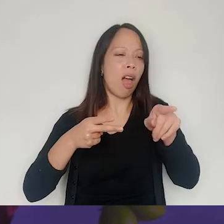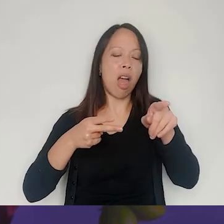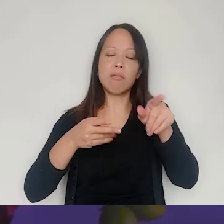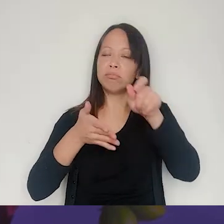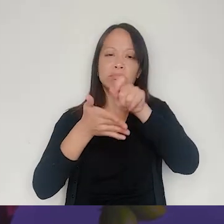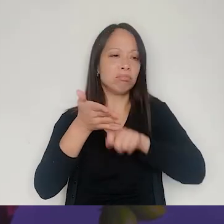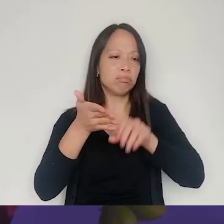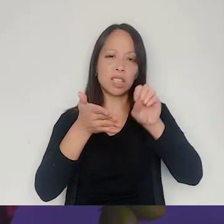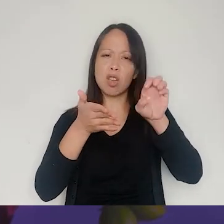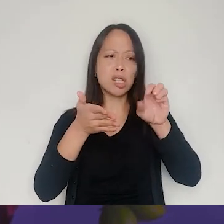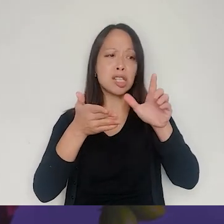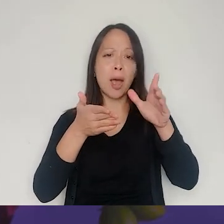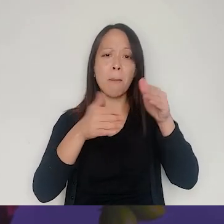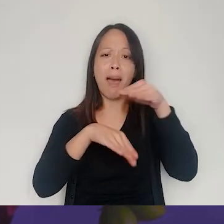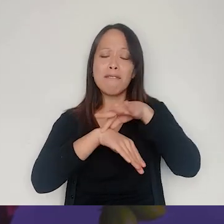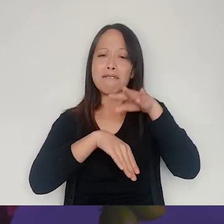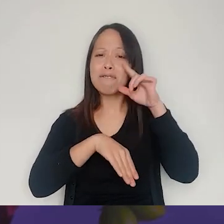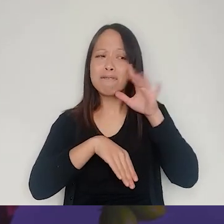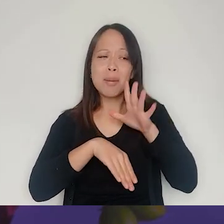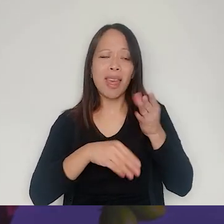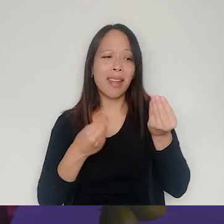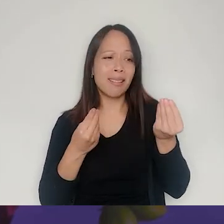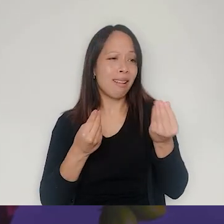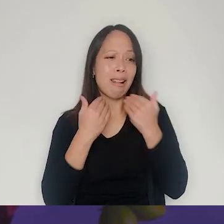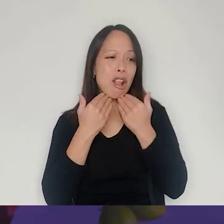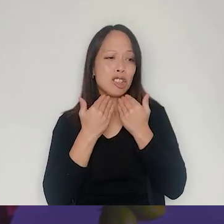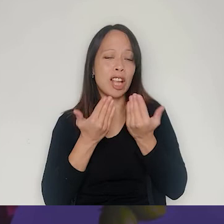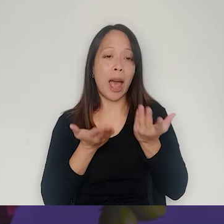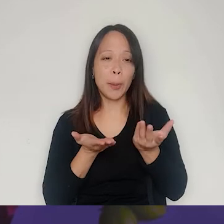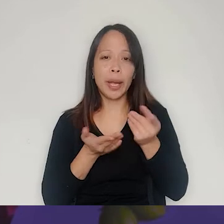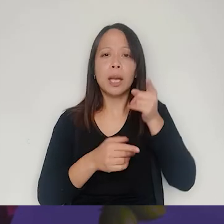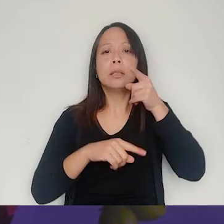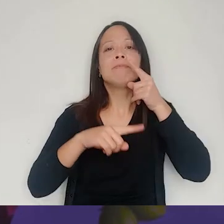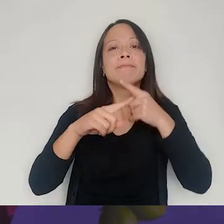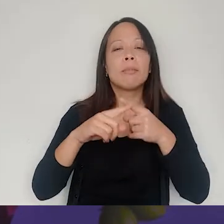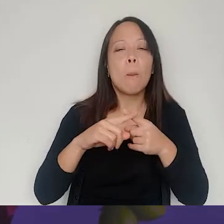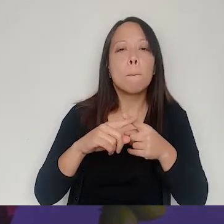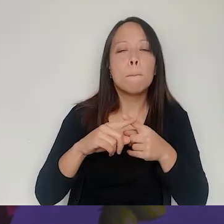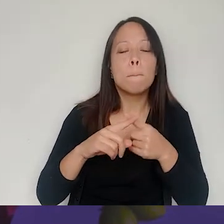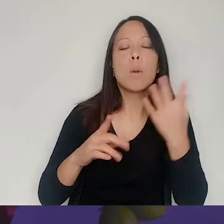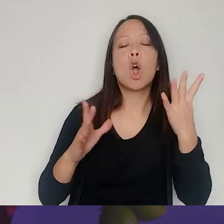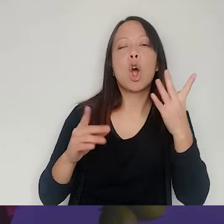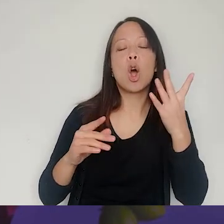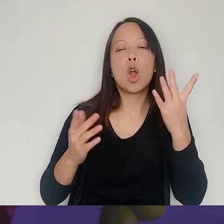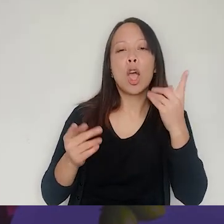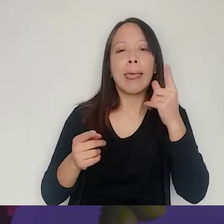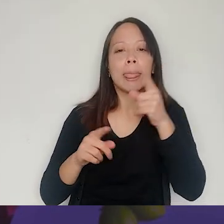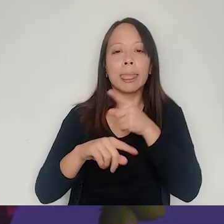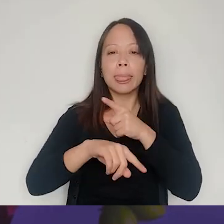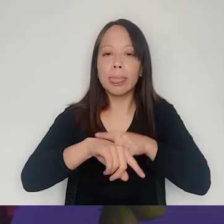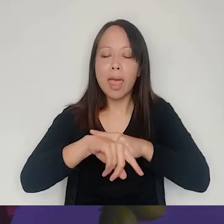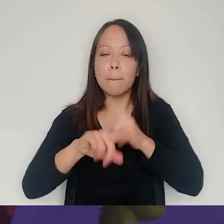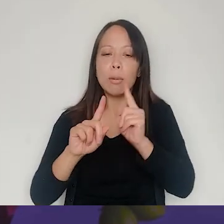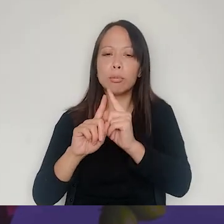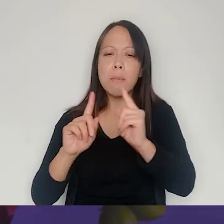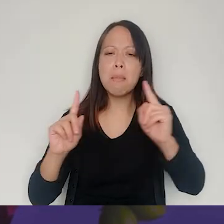quedan abandonadas, ¿no? No hay un sistema por el cual tú dices, oye, pues cada X tiempo, como están avanzando los conocimientos y